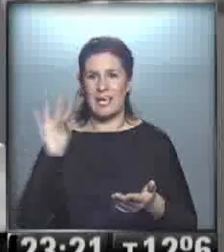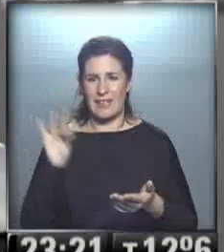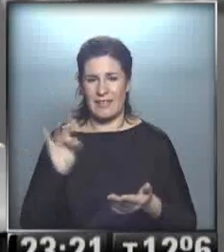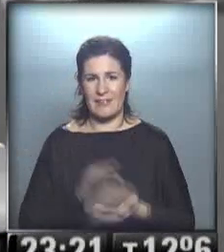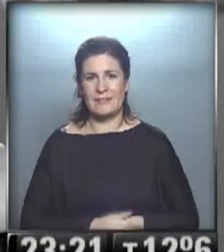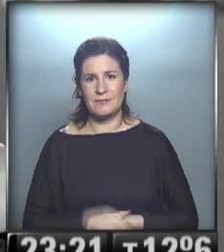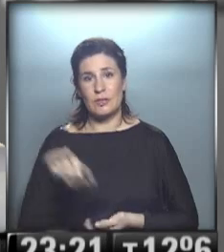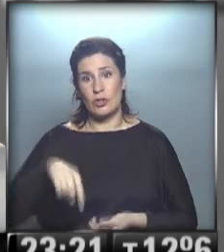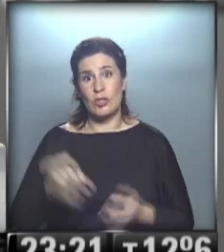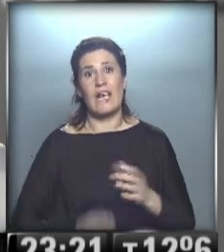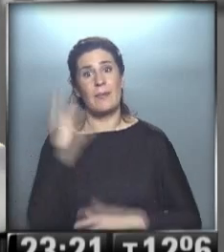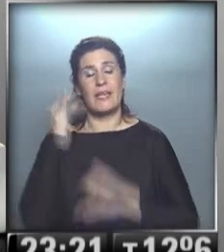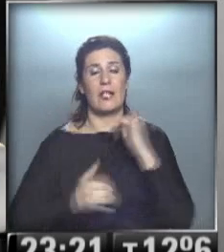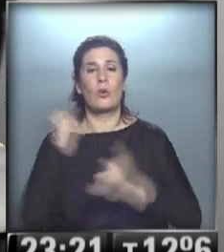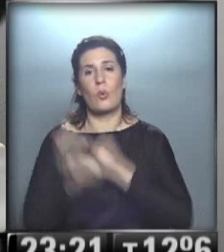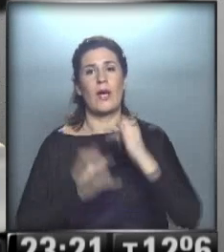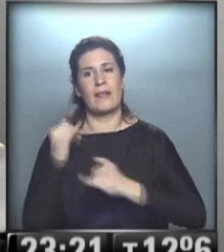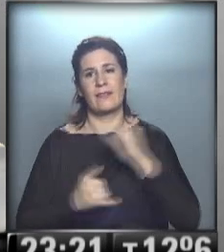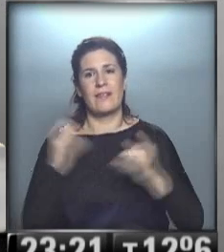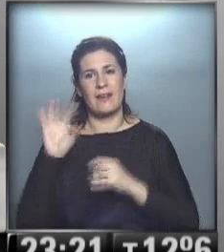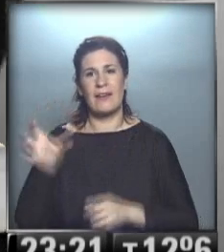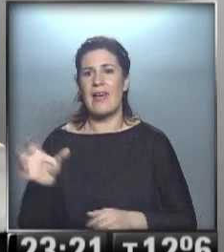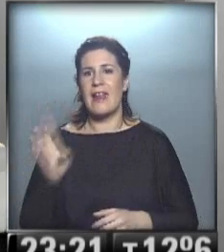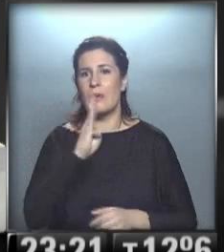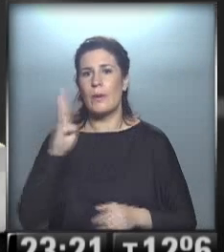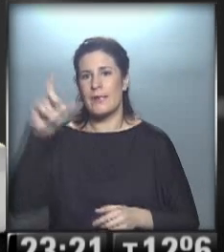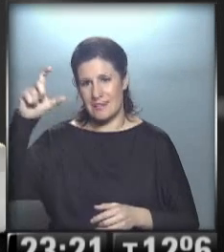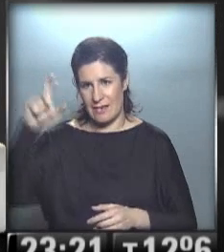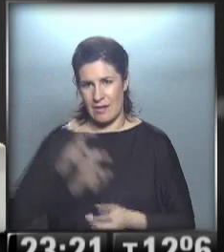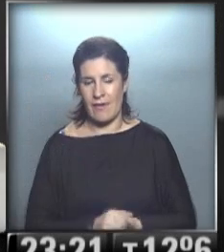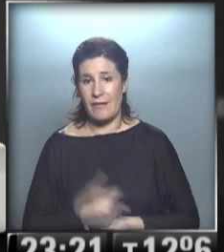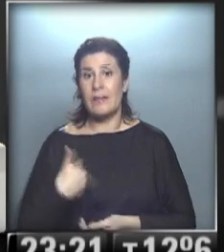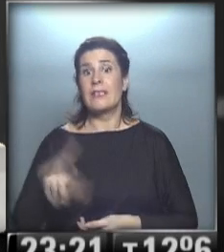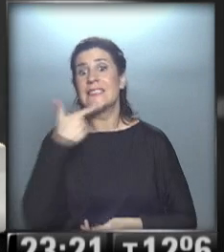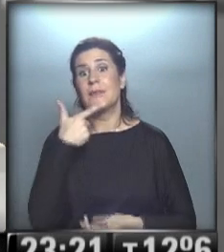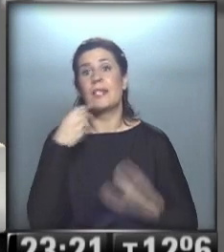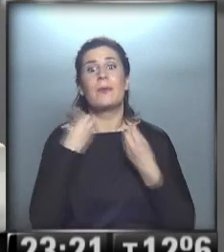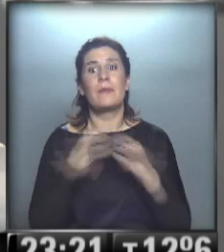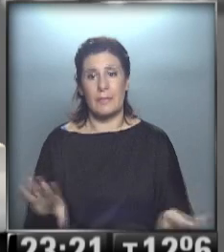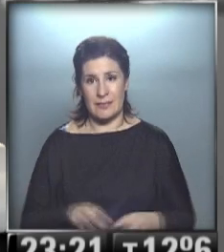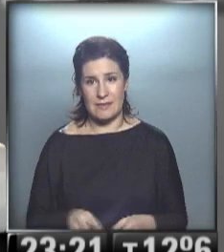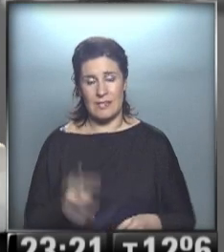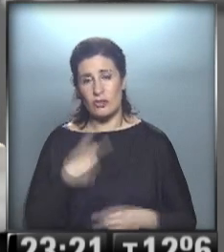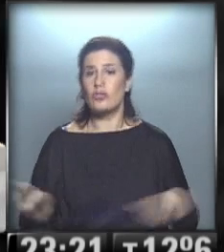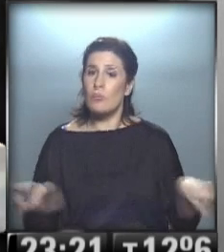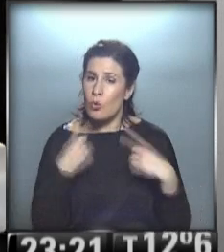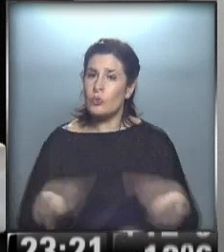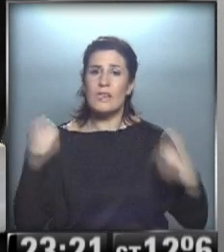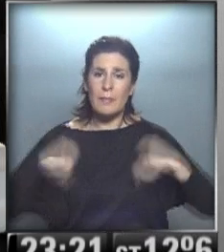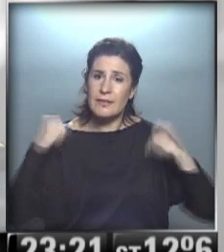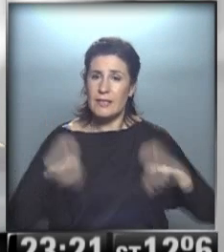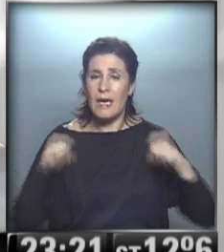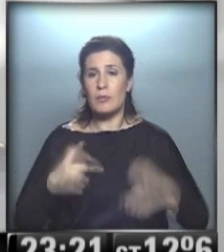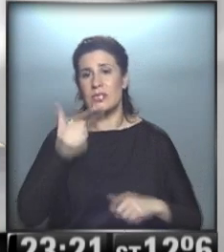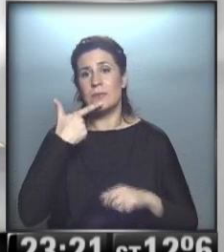entrevista con la BBC, donde dijo, vamos a ponernos en marcha en septiembre, estamos tocando, ensayando y vamos a grabar, vamos a ver